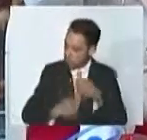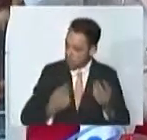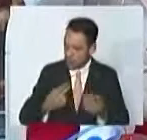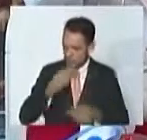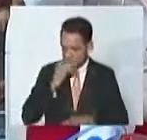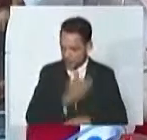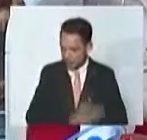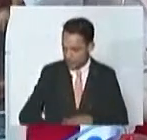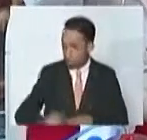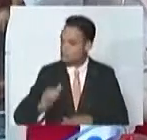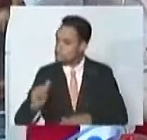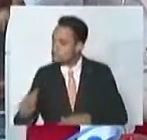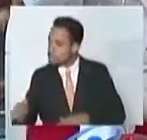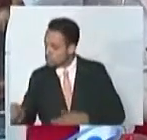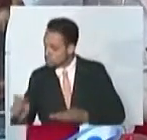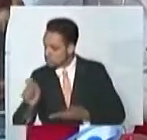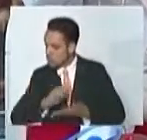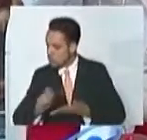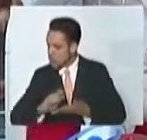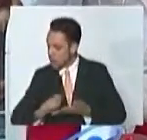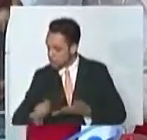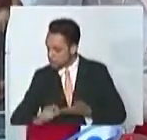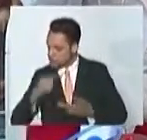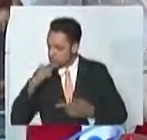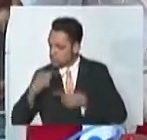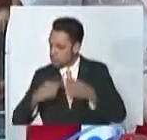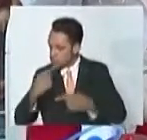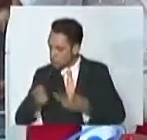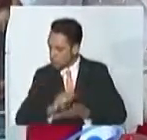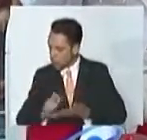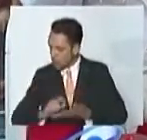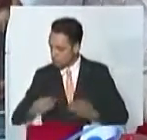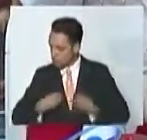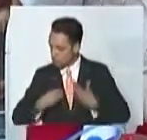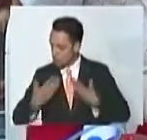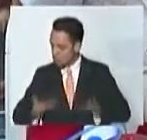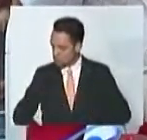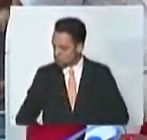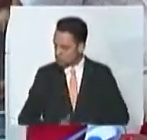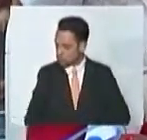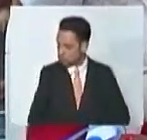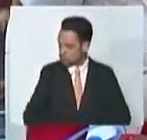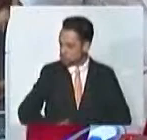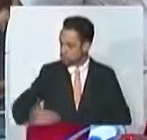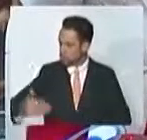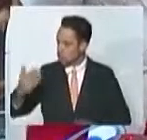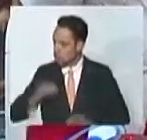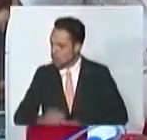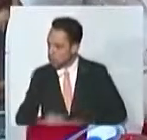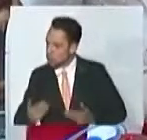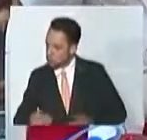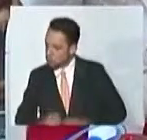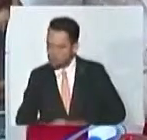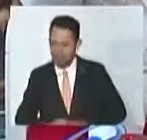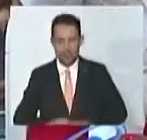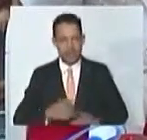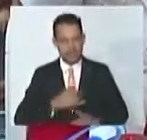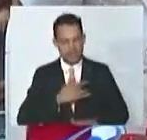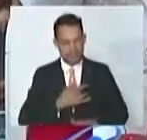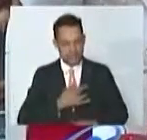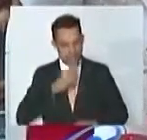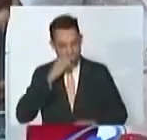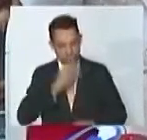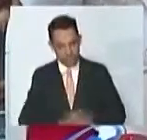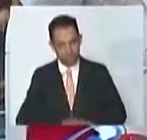pide mucho que ellos narren sus historias de vida. Y finalmente, cuando tú empiezas a ver la narración, empiezas a